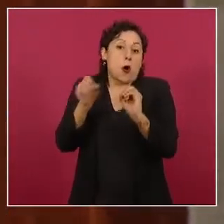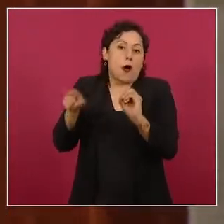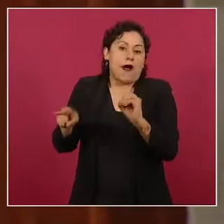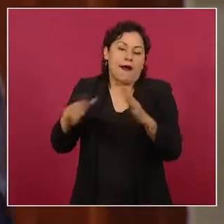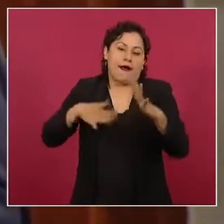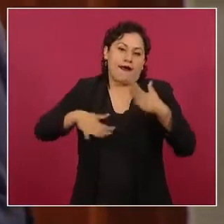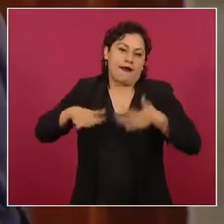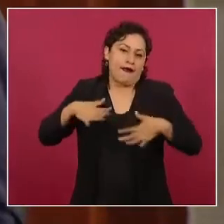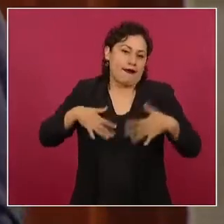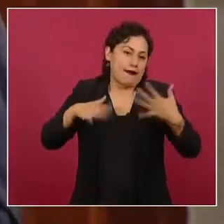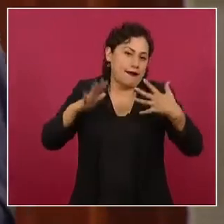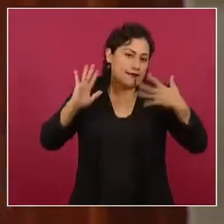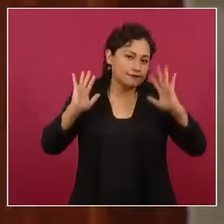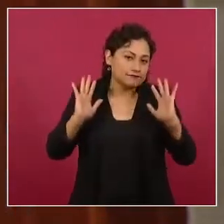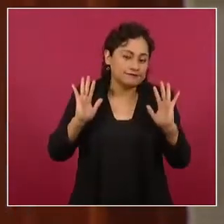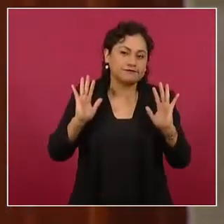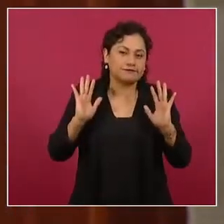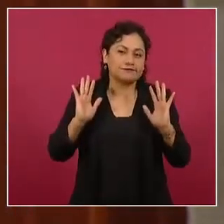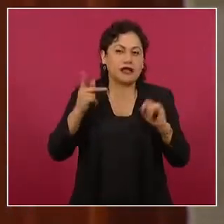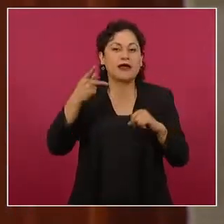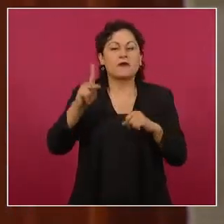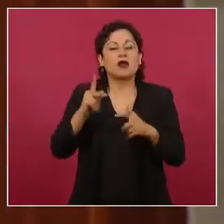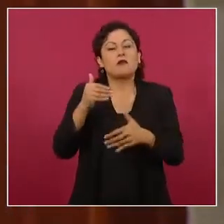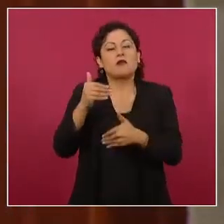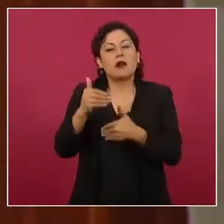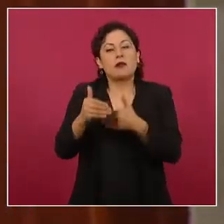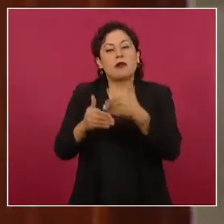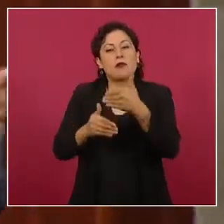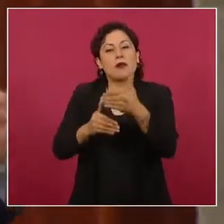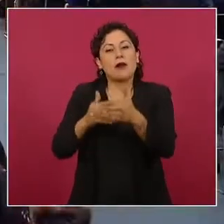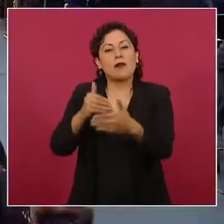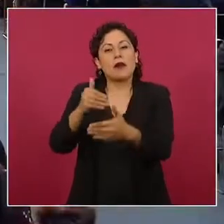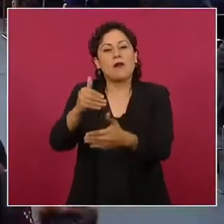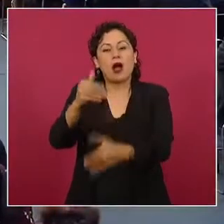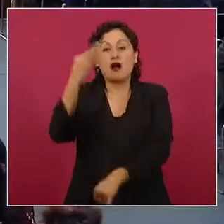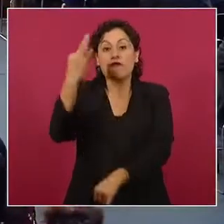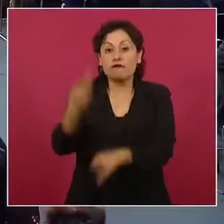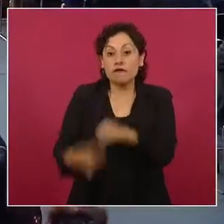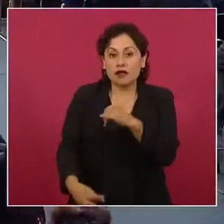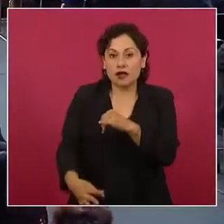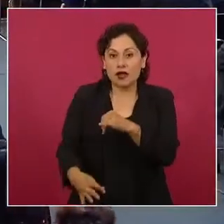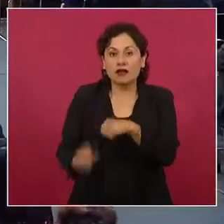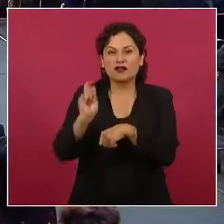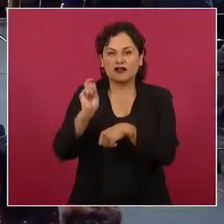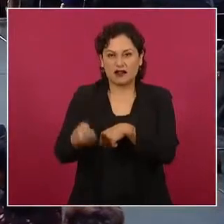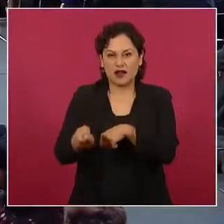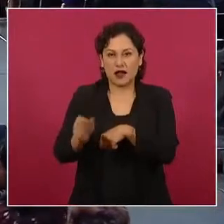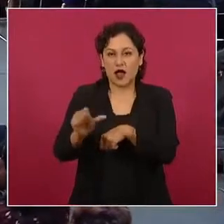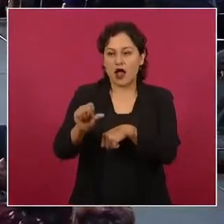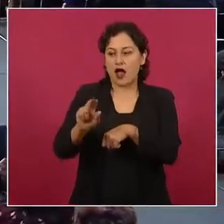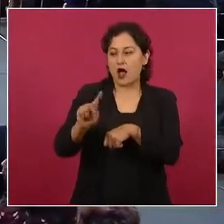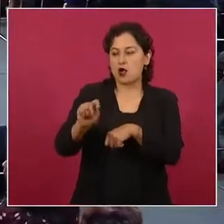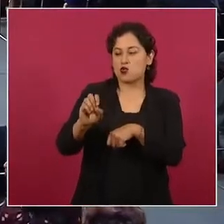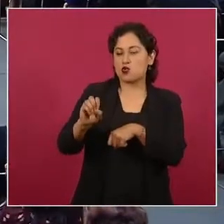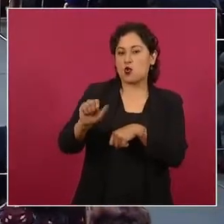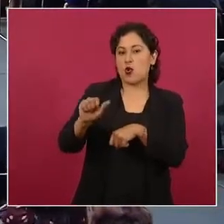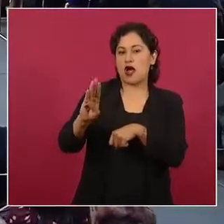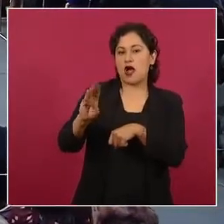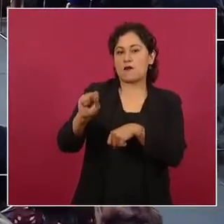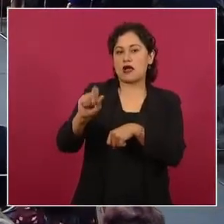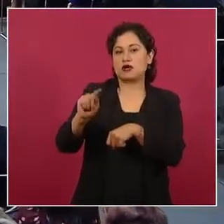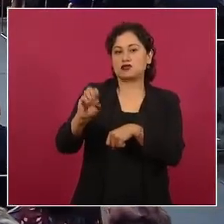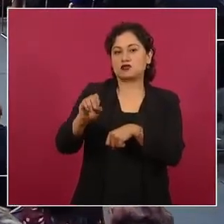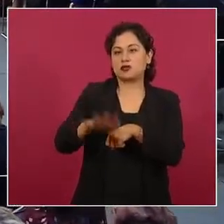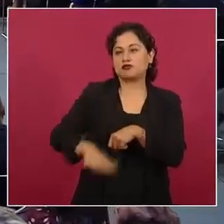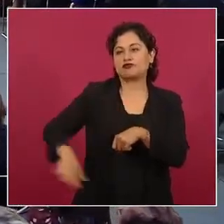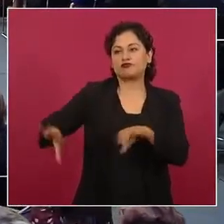al final resulta que esto del autoabasto lo votaron por